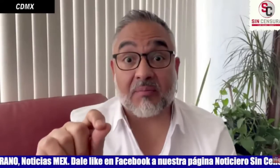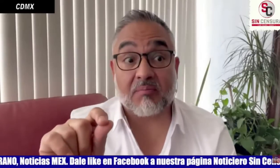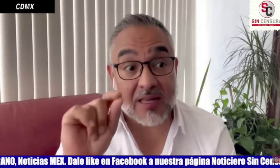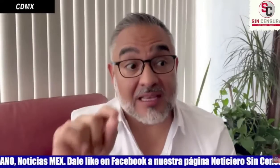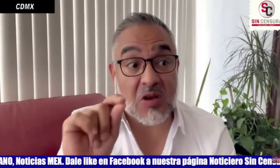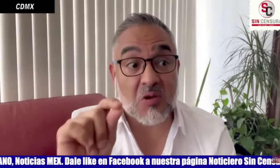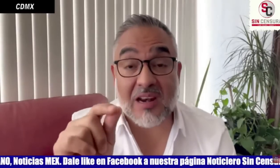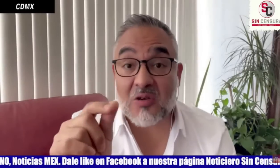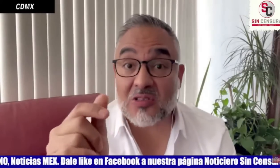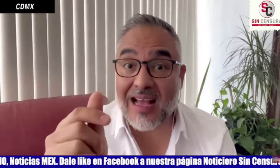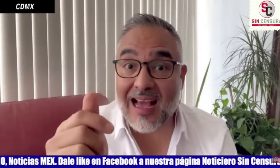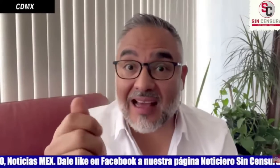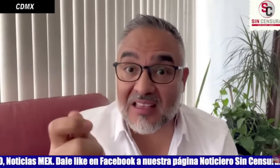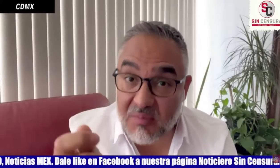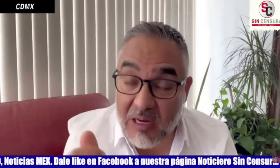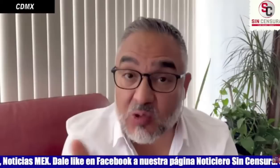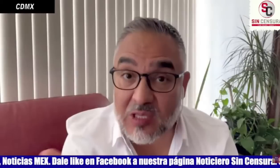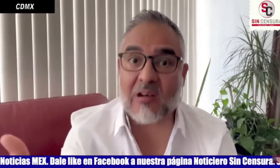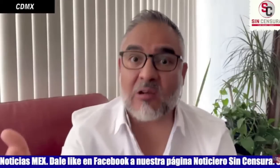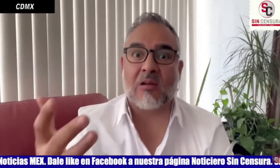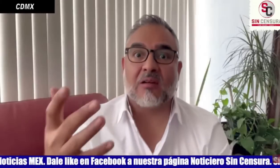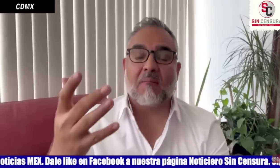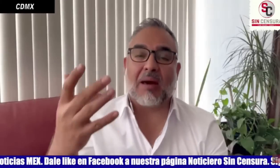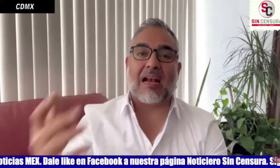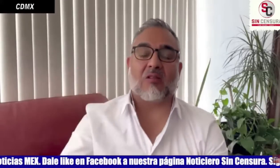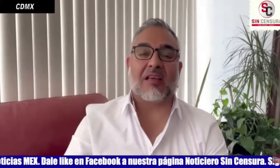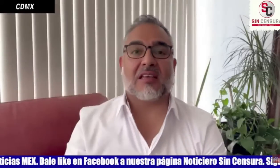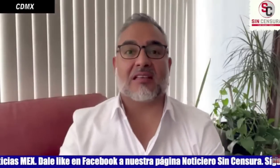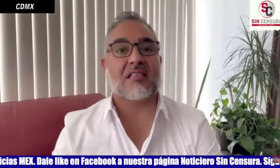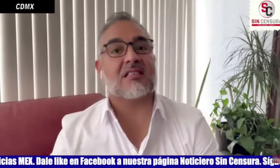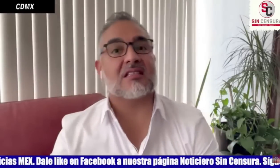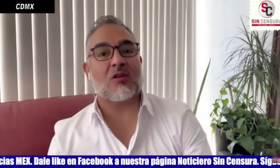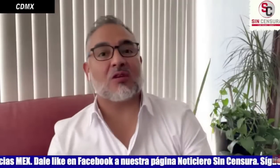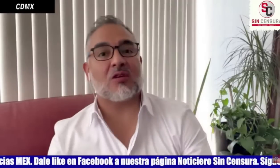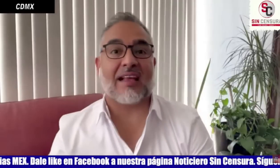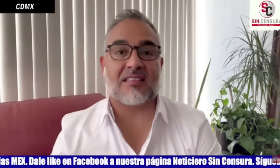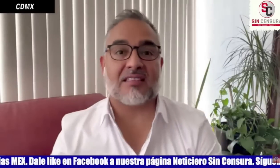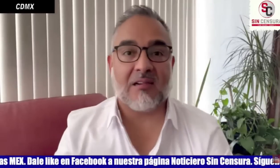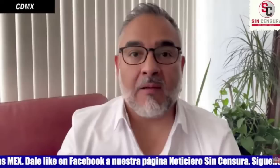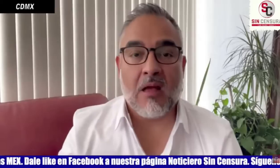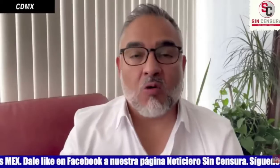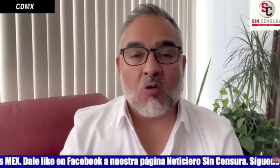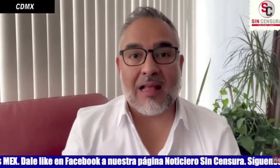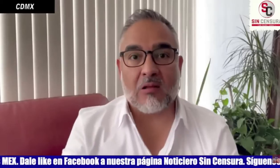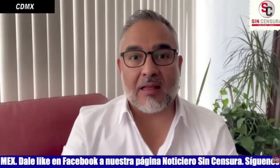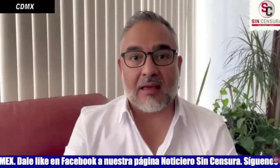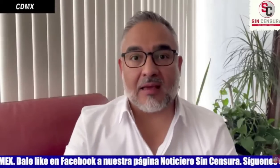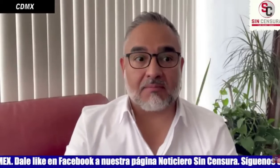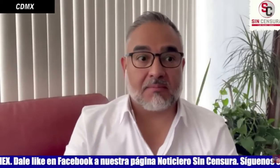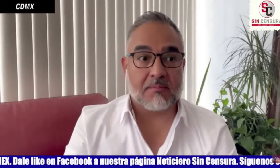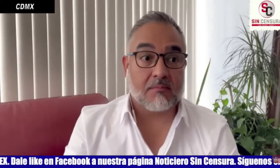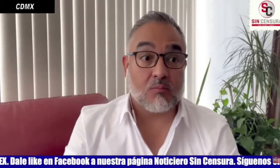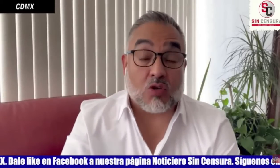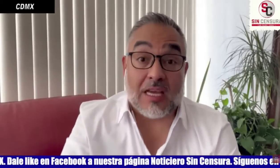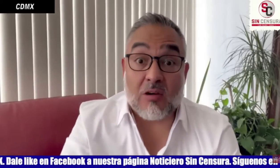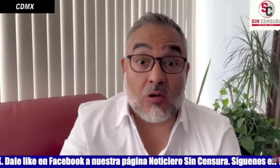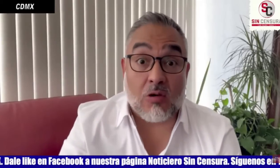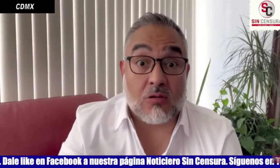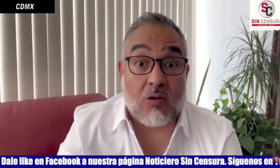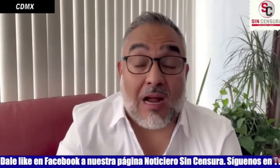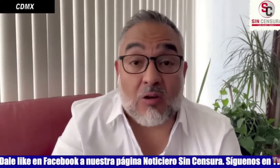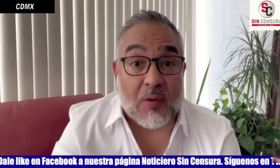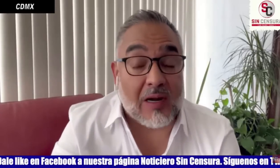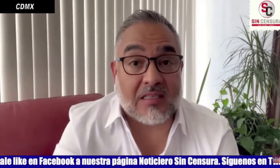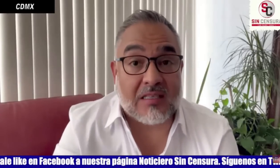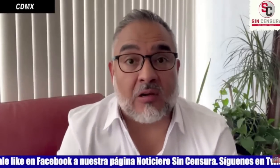que puedes ayudarnos a desmenuzarlo para la audiencia de Sin Censura. El Financiero jugándole de vocero